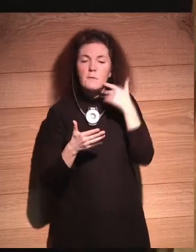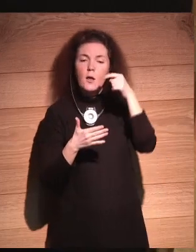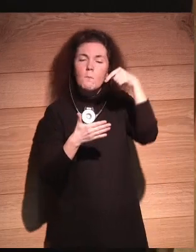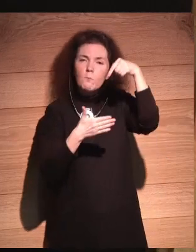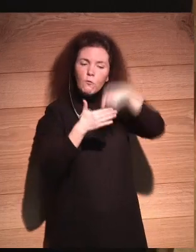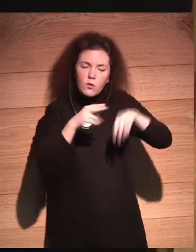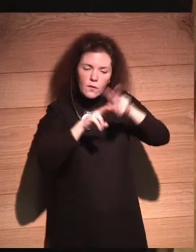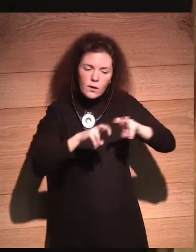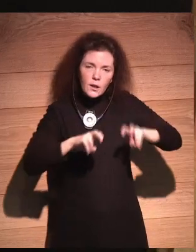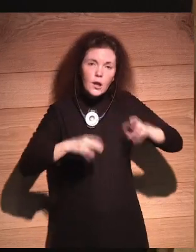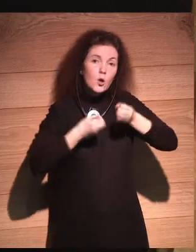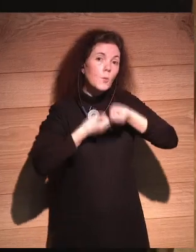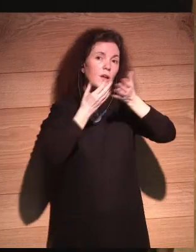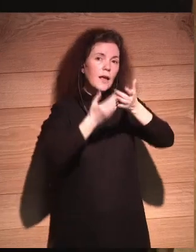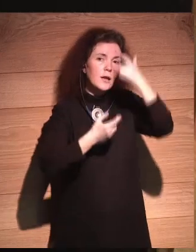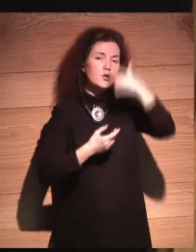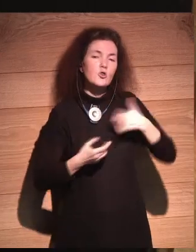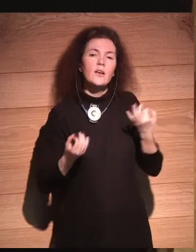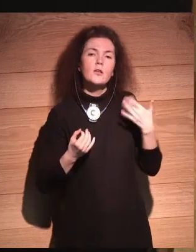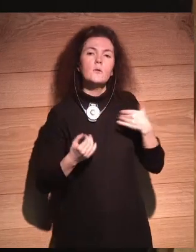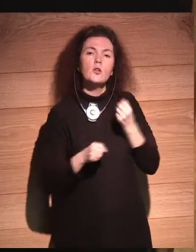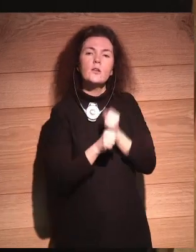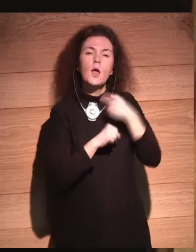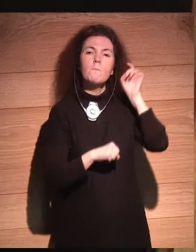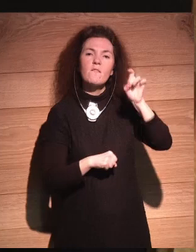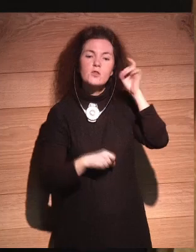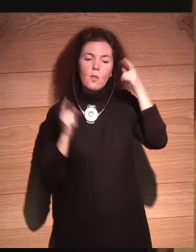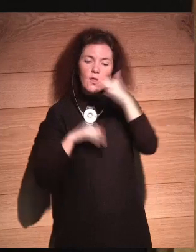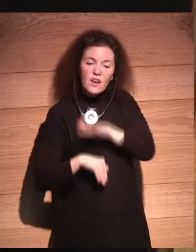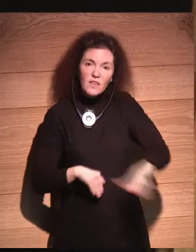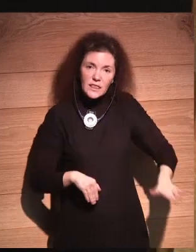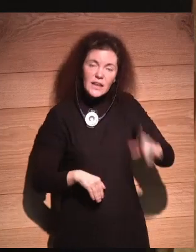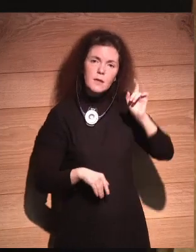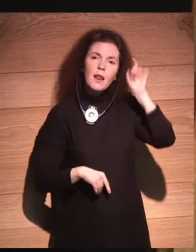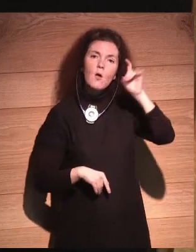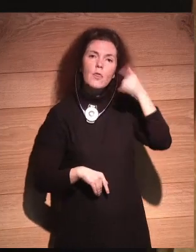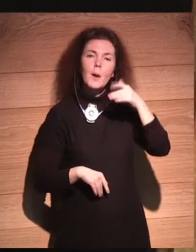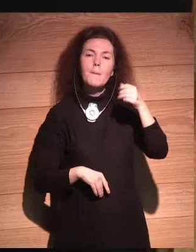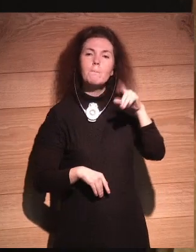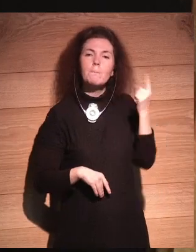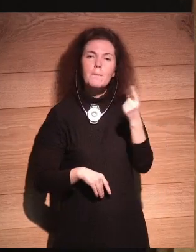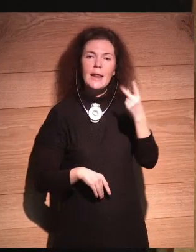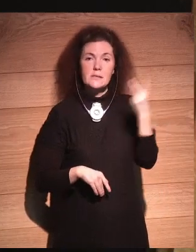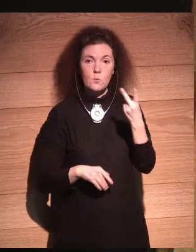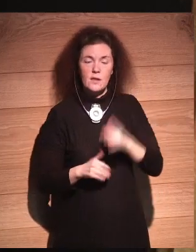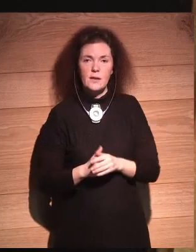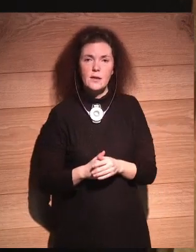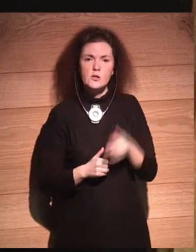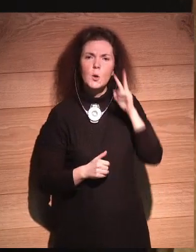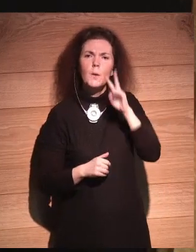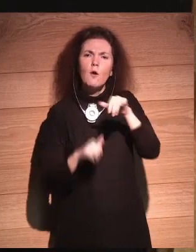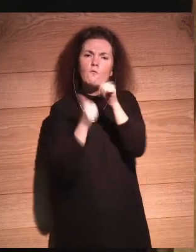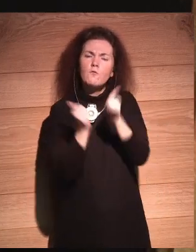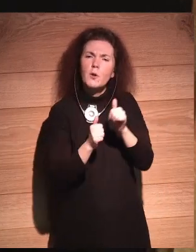profundizar y comunicarlo. Soy profesora tanto de educación infantil como educación primaria y secundaria. Veo de